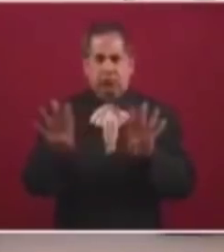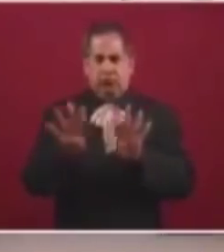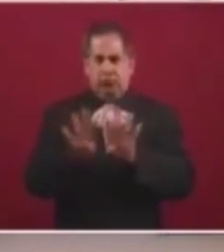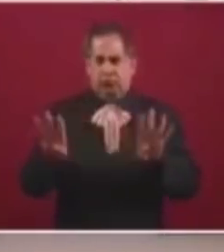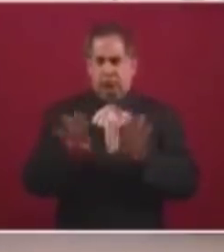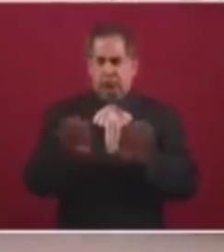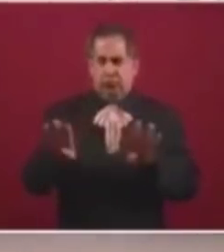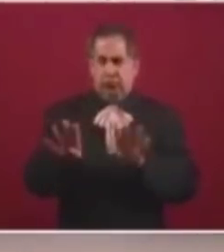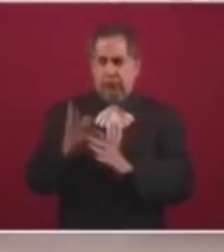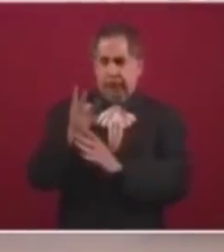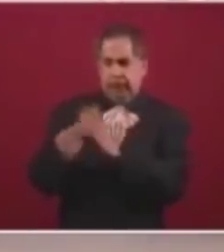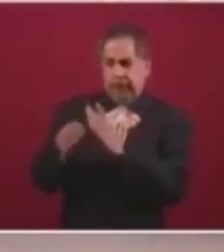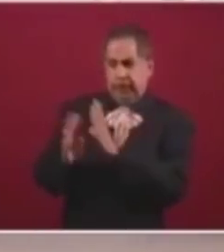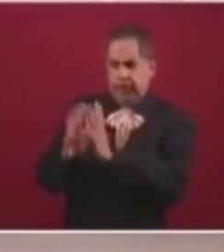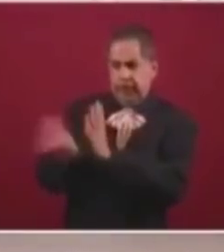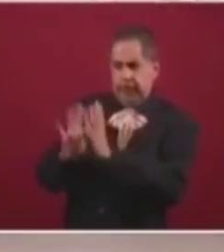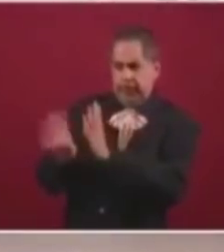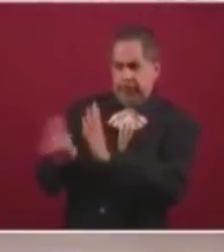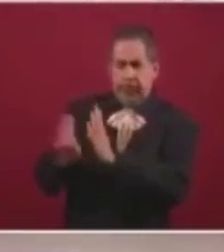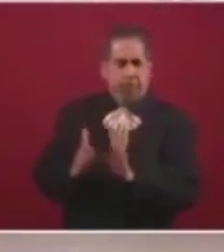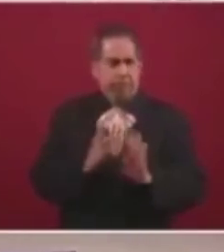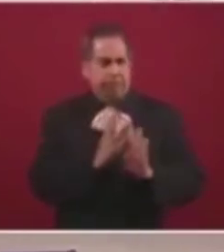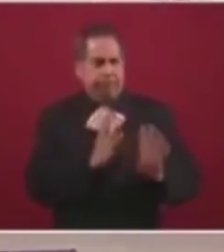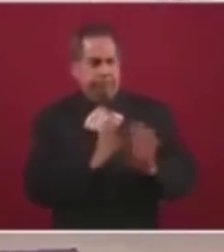Mi respeto.